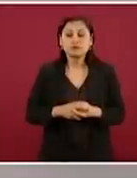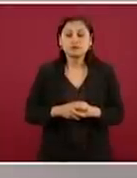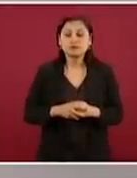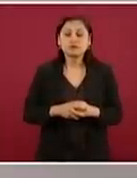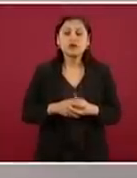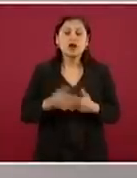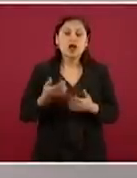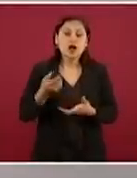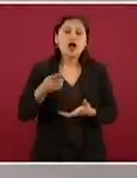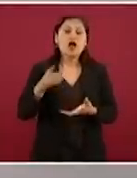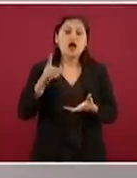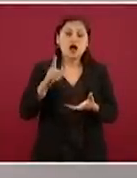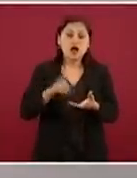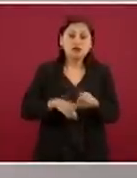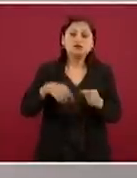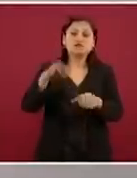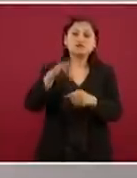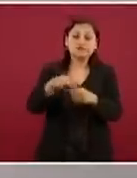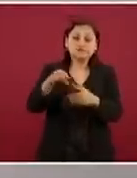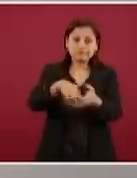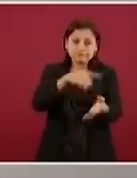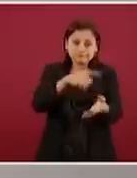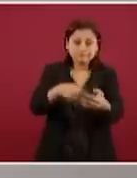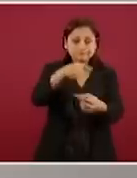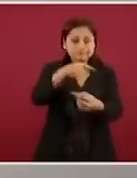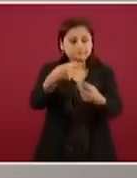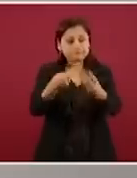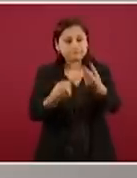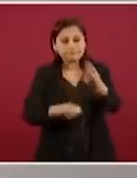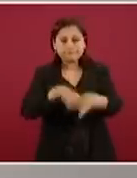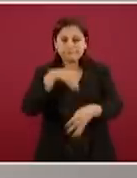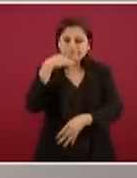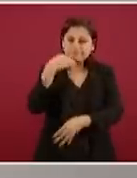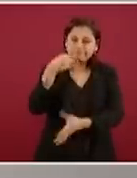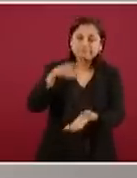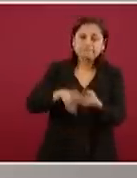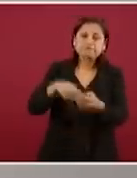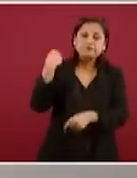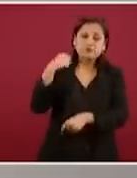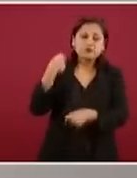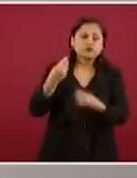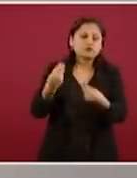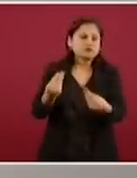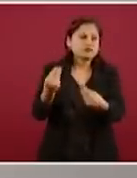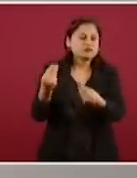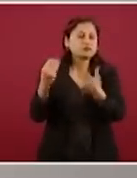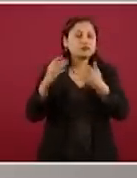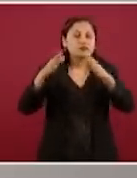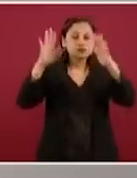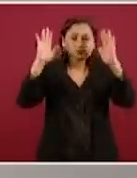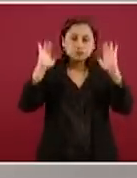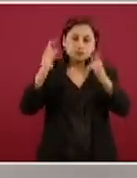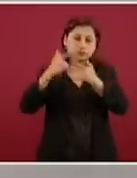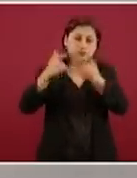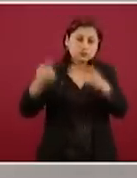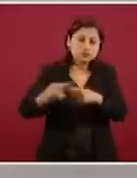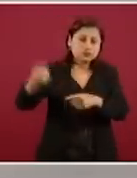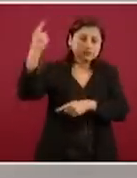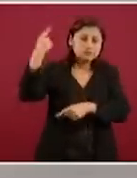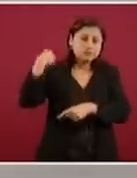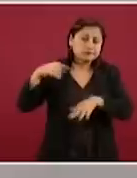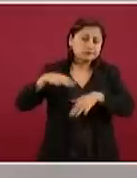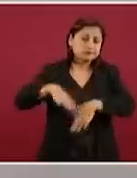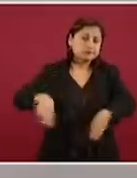fraudes electorales recurrentes en Tabasco. Es una historia larga